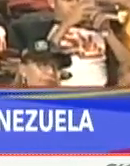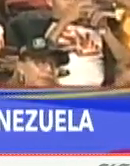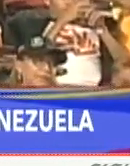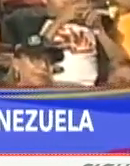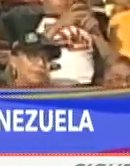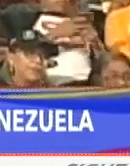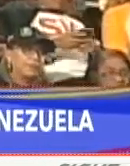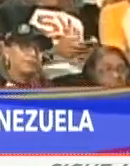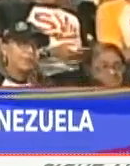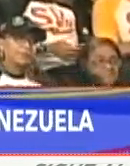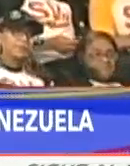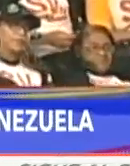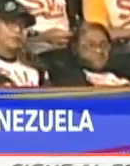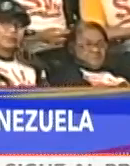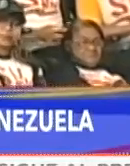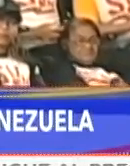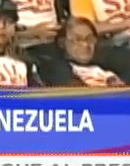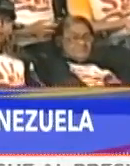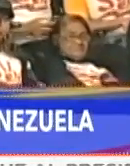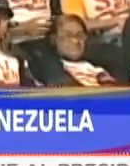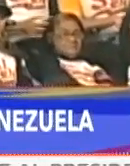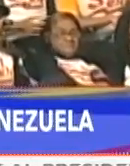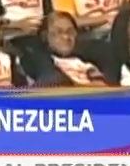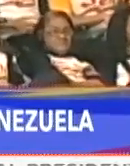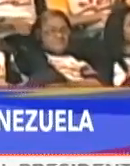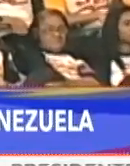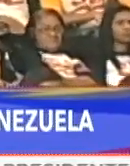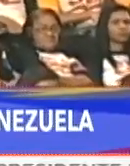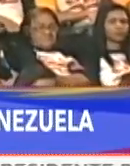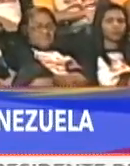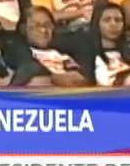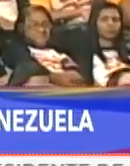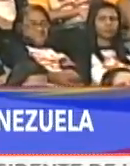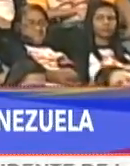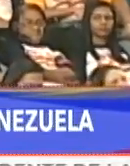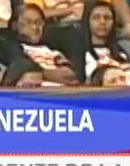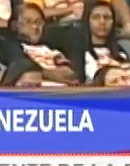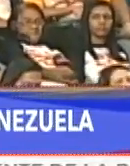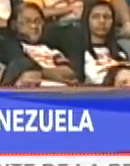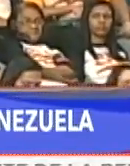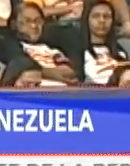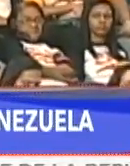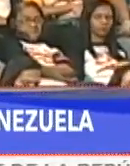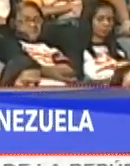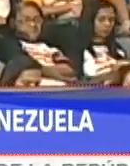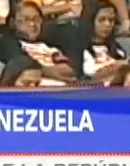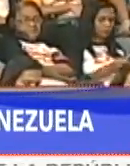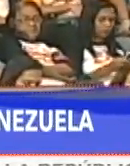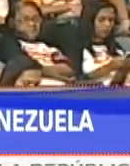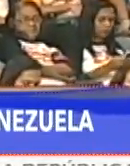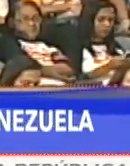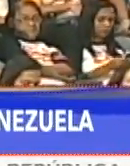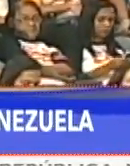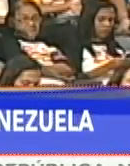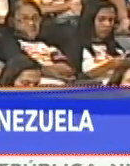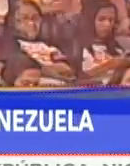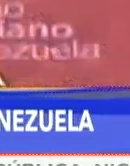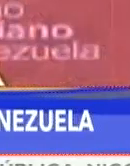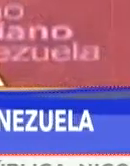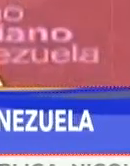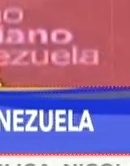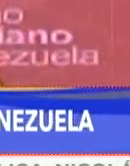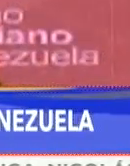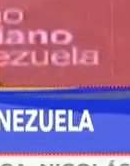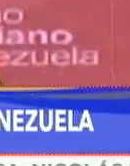patria de la mano de la juventud, de las misiones sociales, de organizaciones como el Frente Francisco de Miranda y misioneros